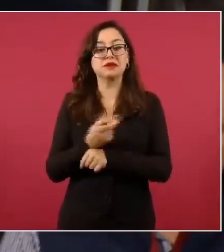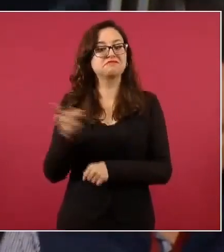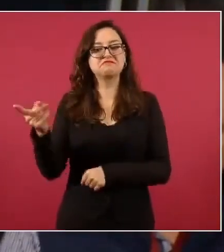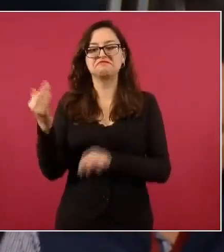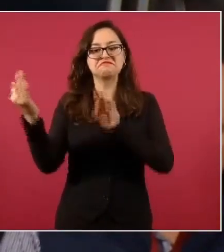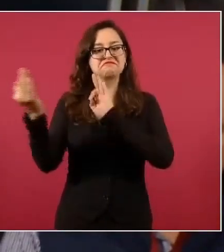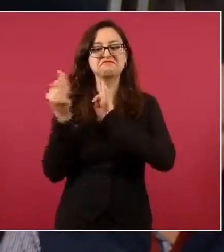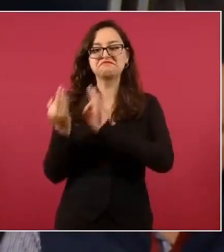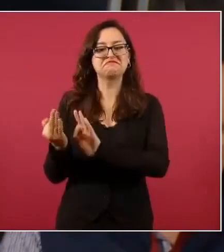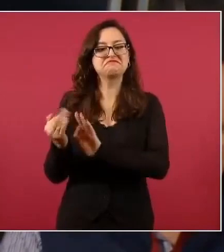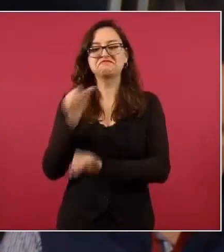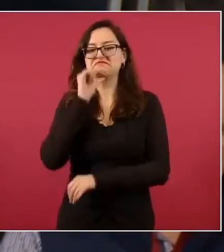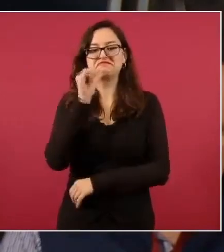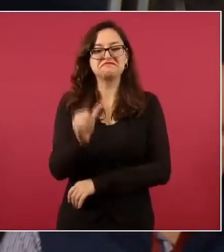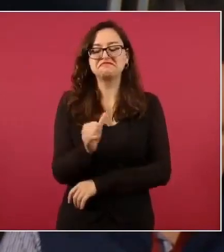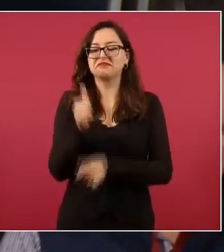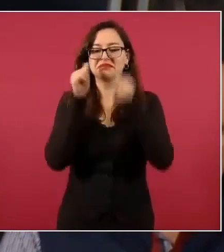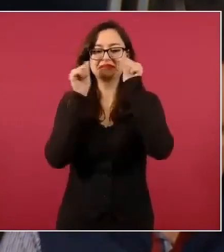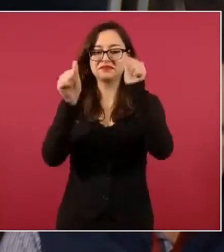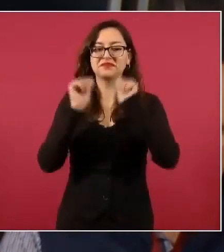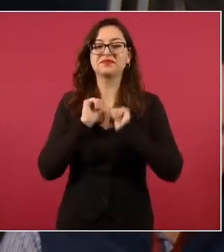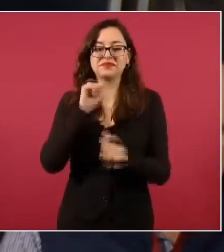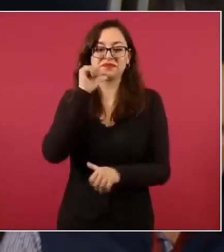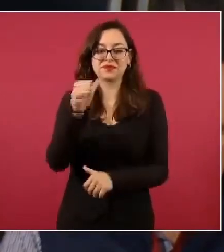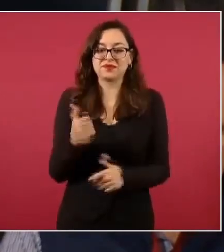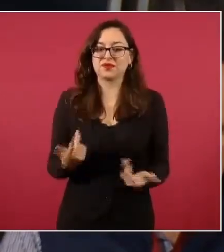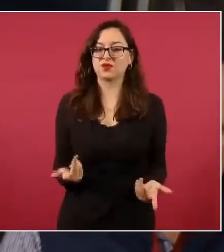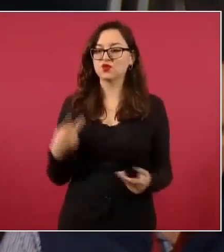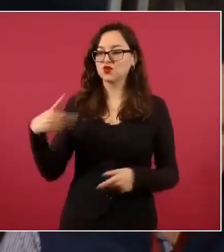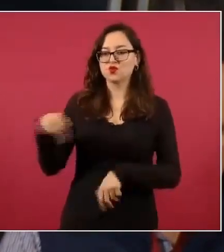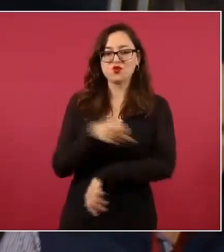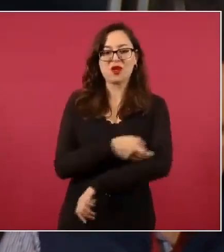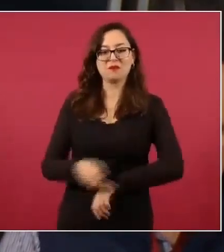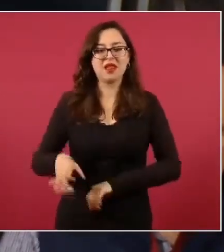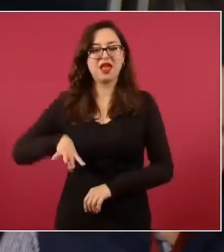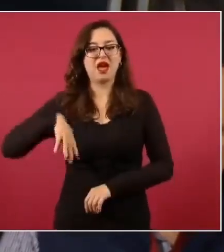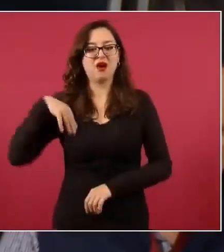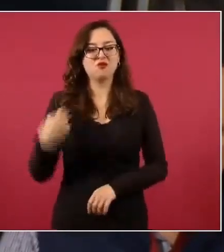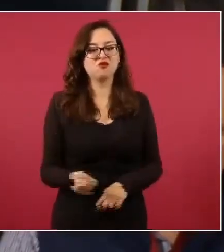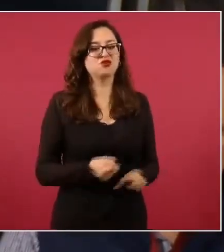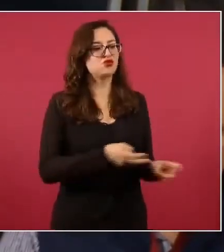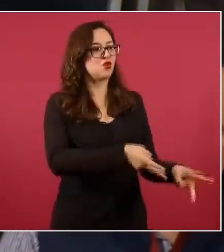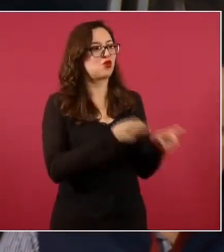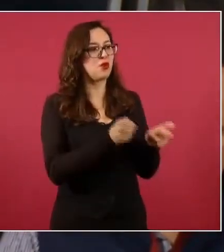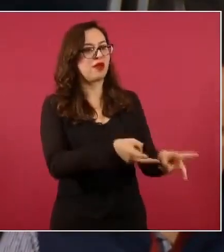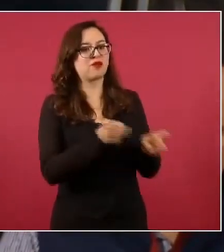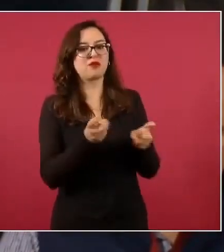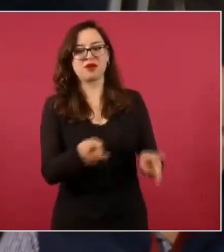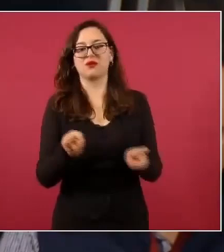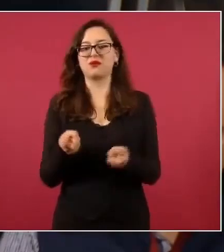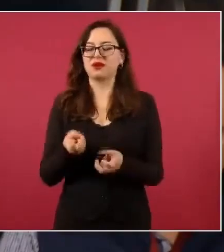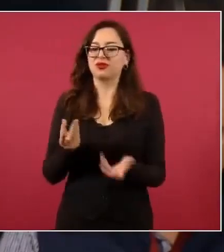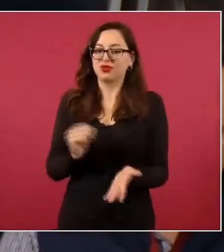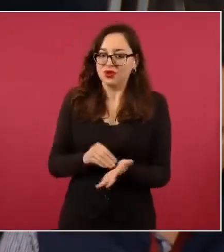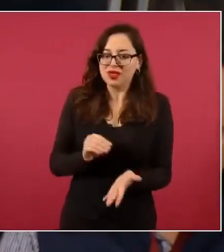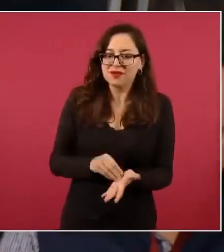dan la atención. ¿Qué hacer con esta familia? ¿Por qué se permite estas